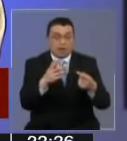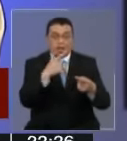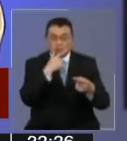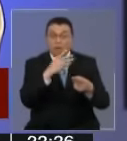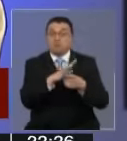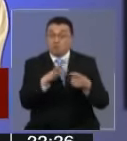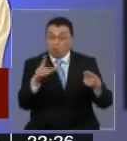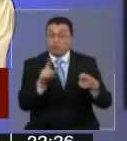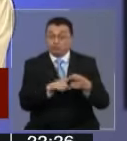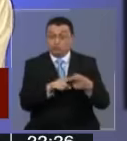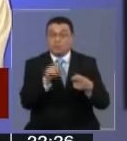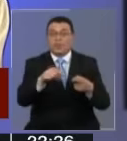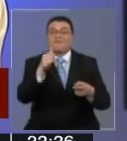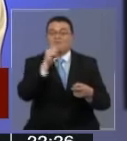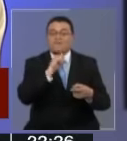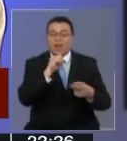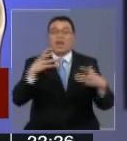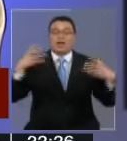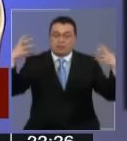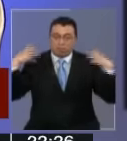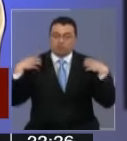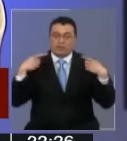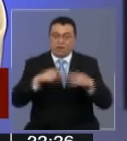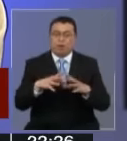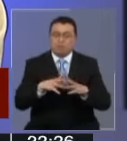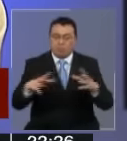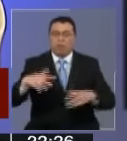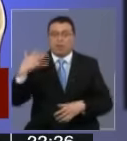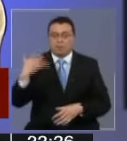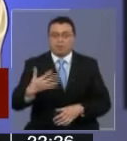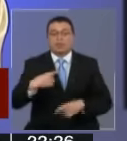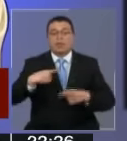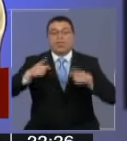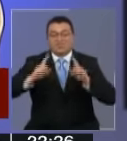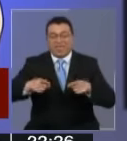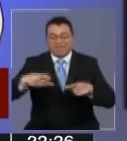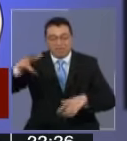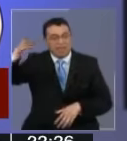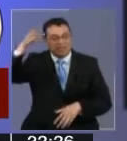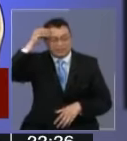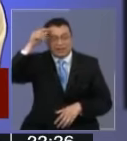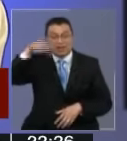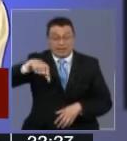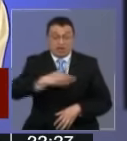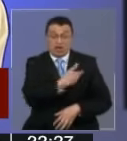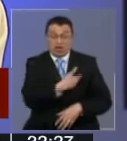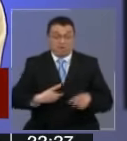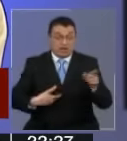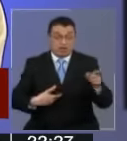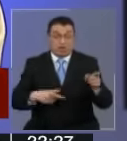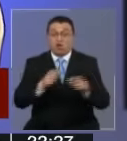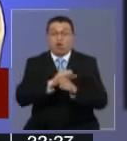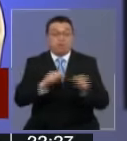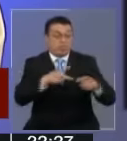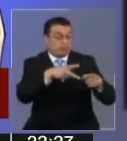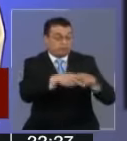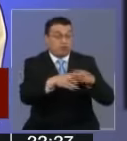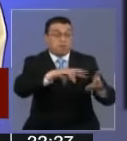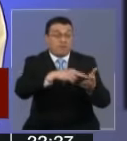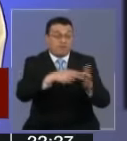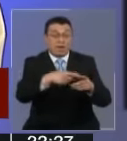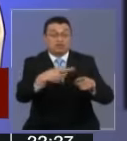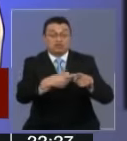Entonces, creo que ahí hay una falta de responsabilidad muy importante. Creo que hay que entender que este gobierno no es capaz de desmovilizar un movimiento social,